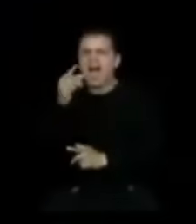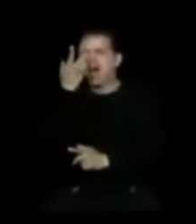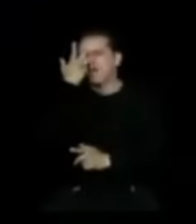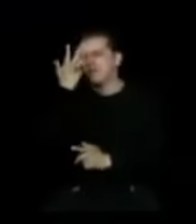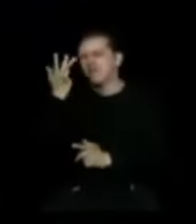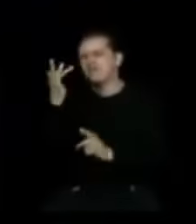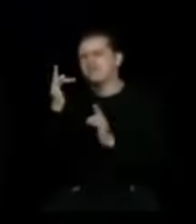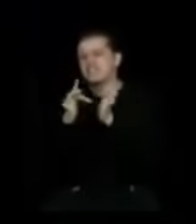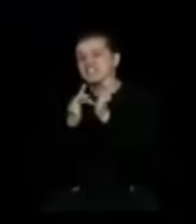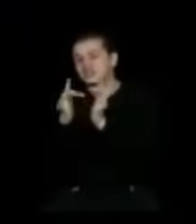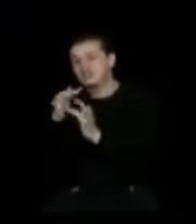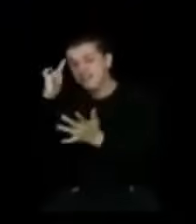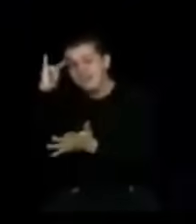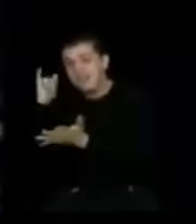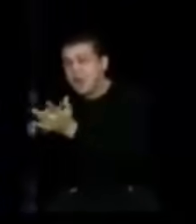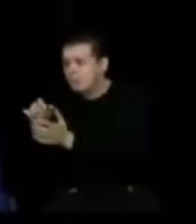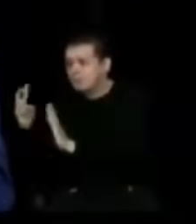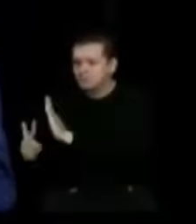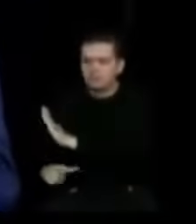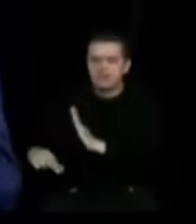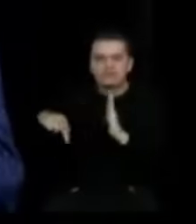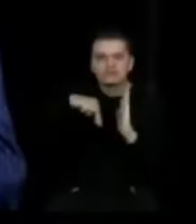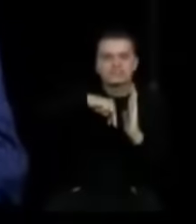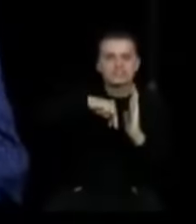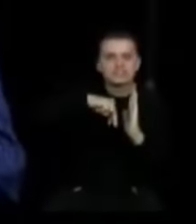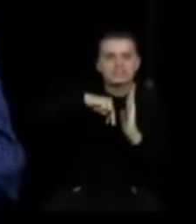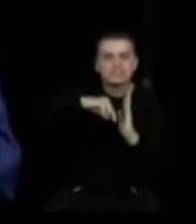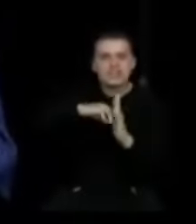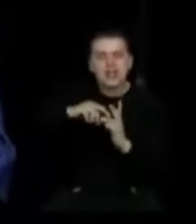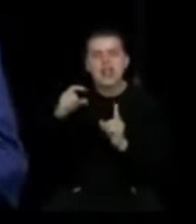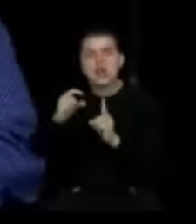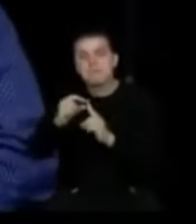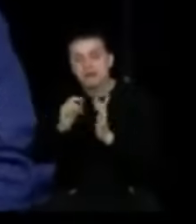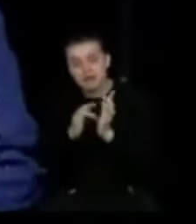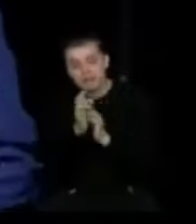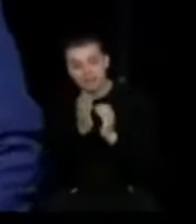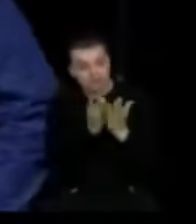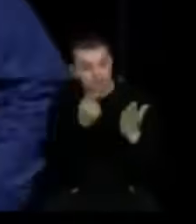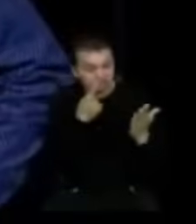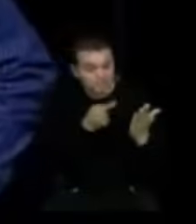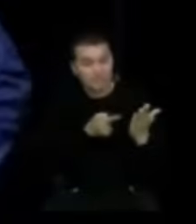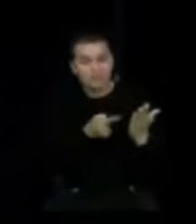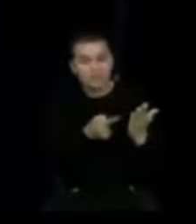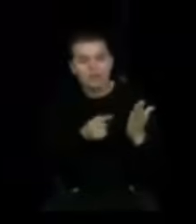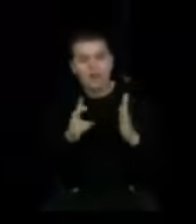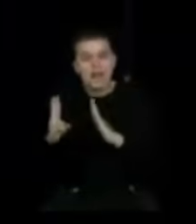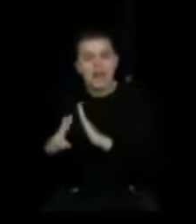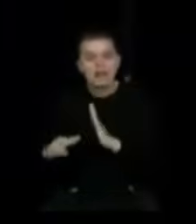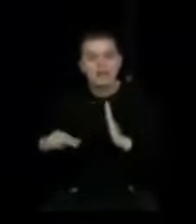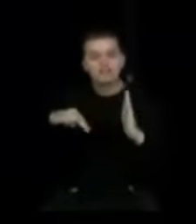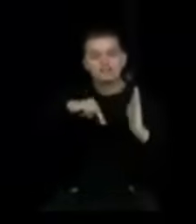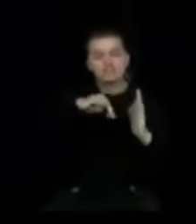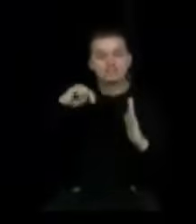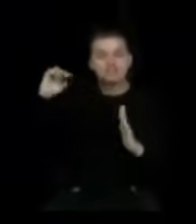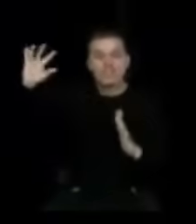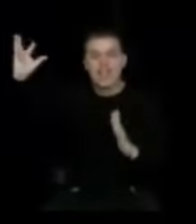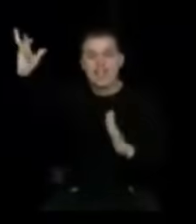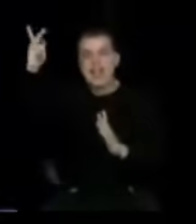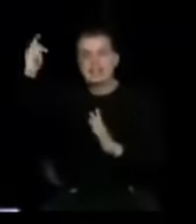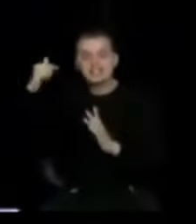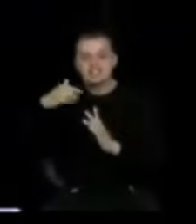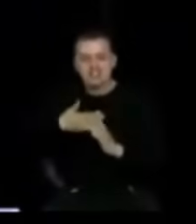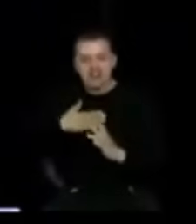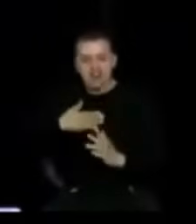tanto que creyamos en su resurrección. La palabra de Dios dice que la resurrección de Cristo también nos da